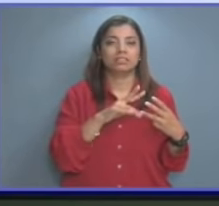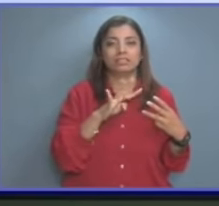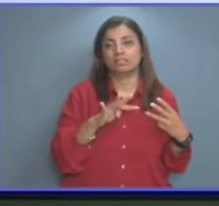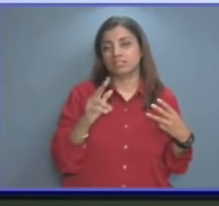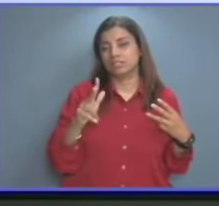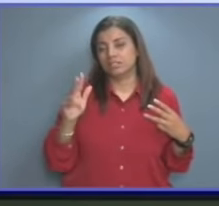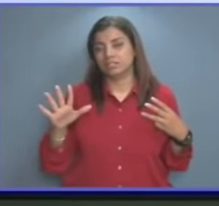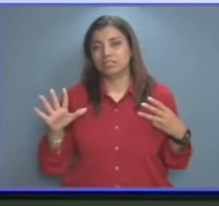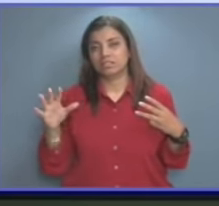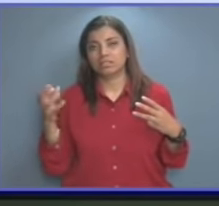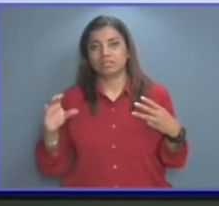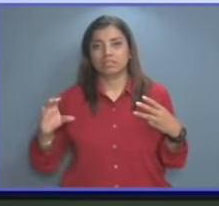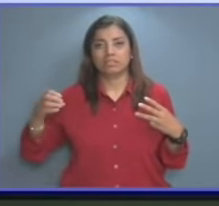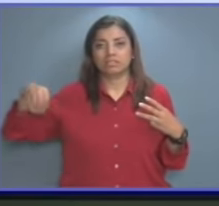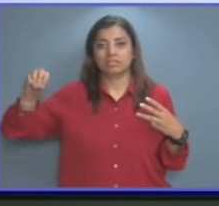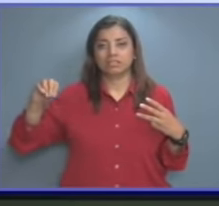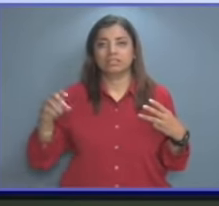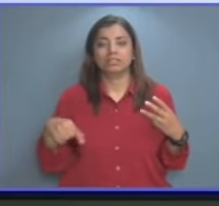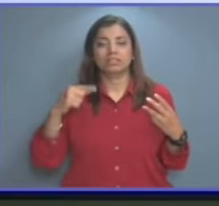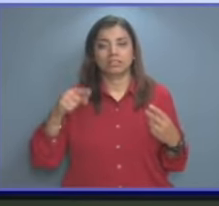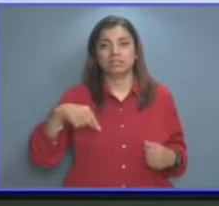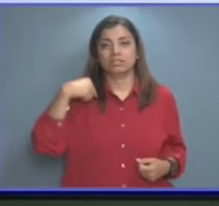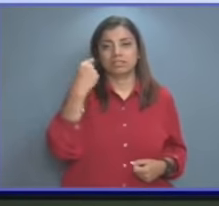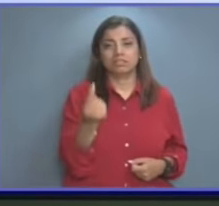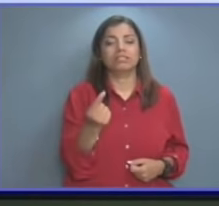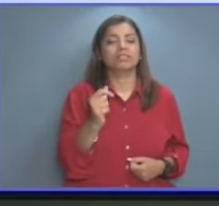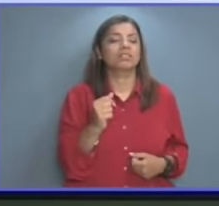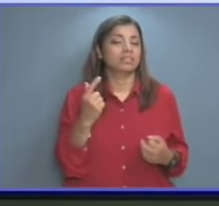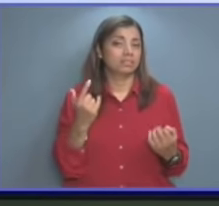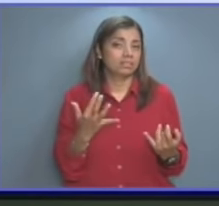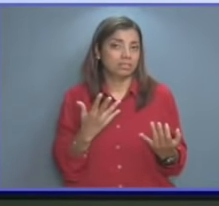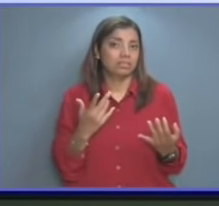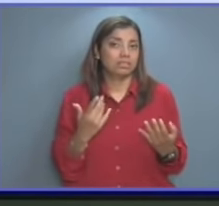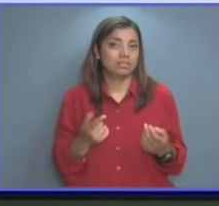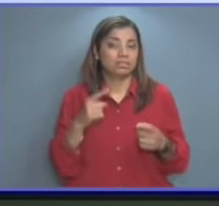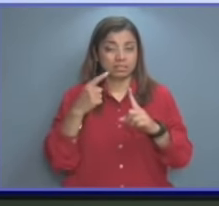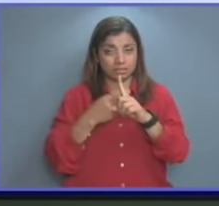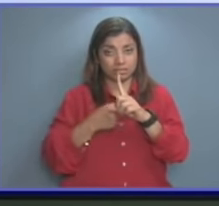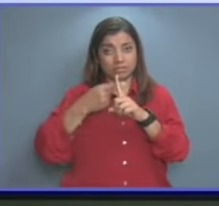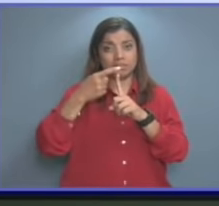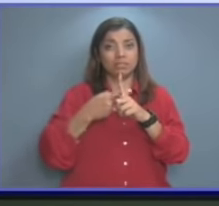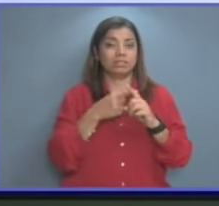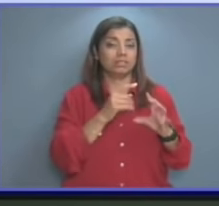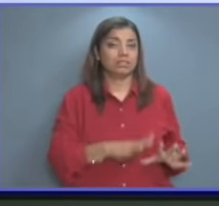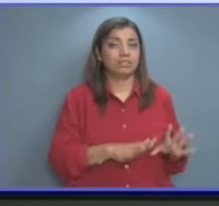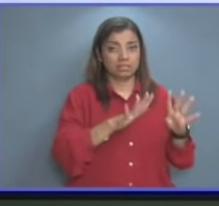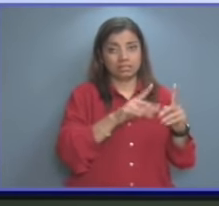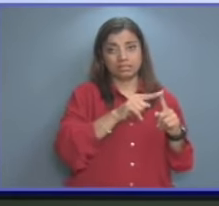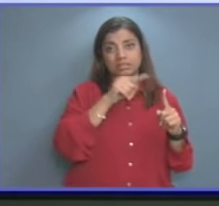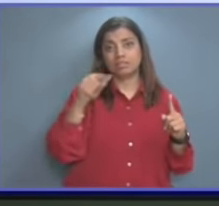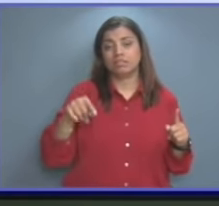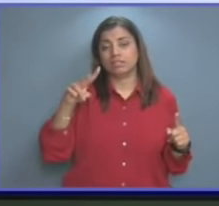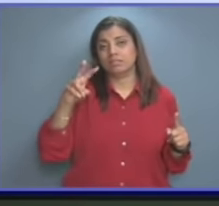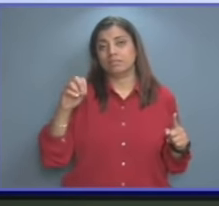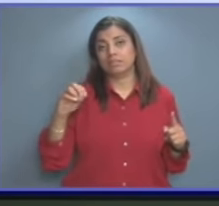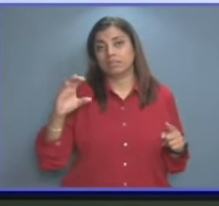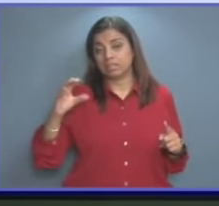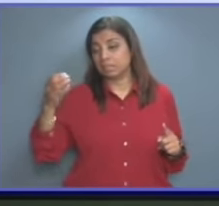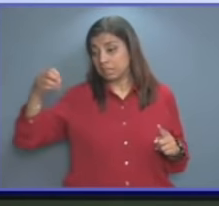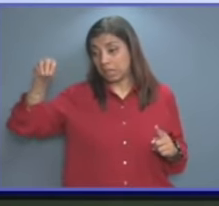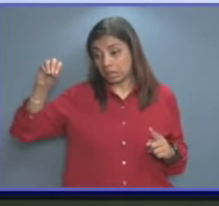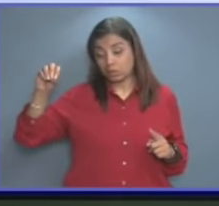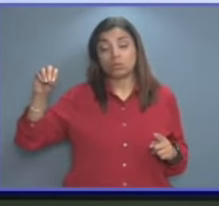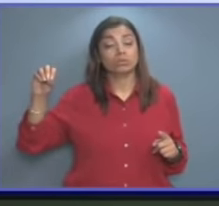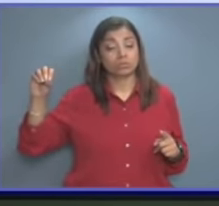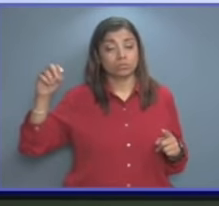35 grados celsius para el día de mañana vamos a experimentar la mínima que ronden entre 2 19 a 20 grados se subastan al centro